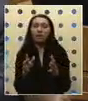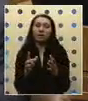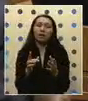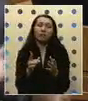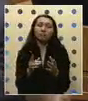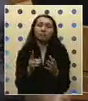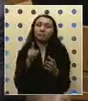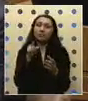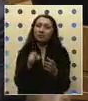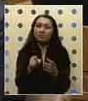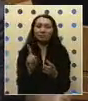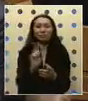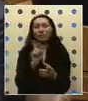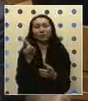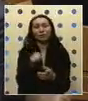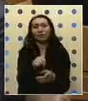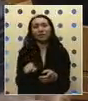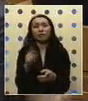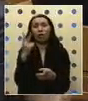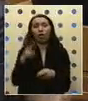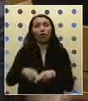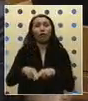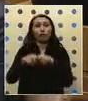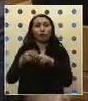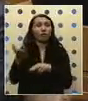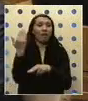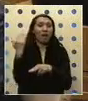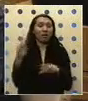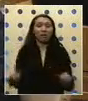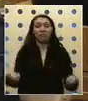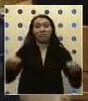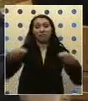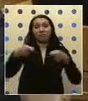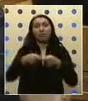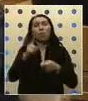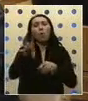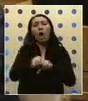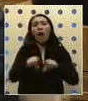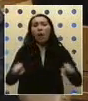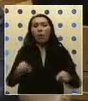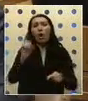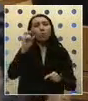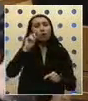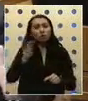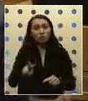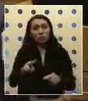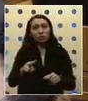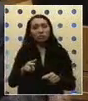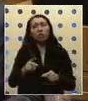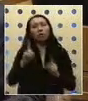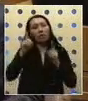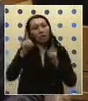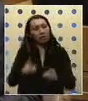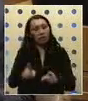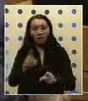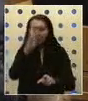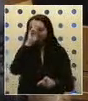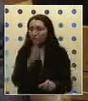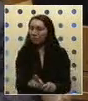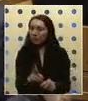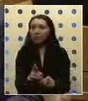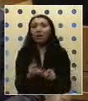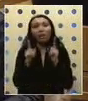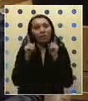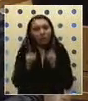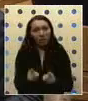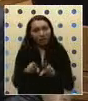pública, era absurdo haber juntado los dos fondos que habían antes, porque este era un acuerdo con la oposición y los acuerdos se debieran respetar, que